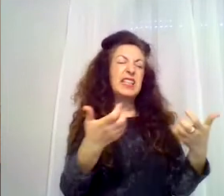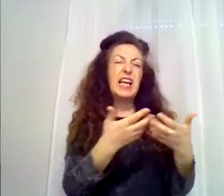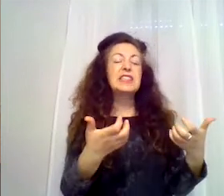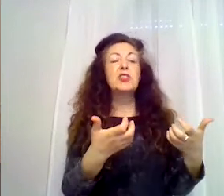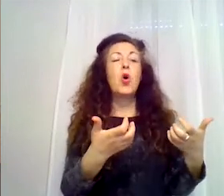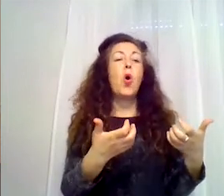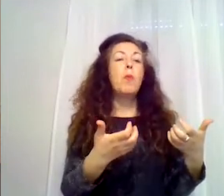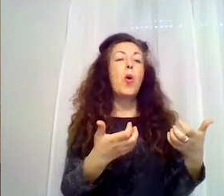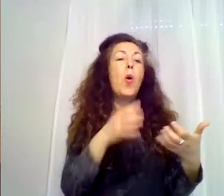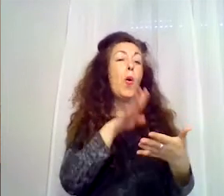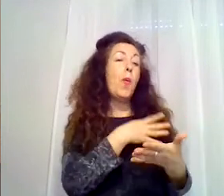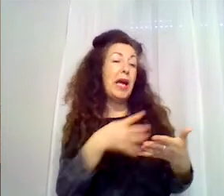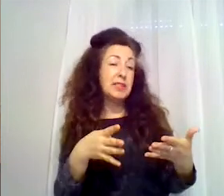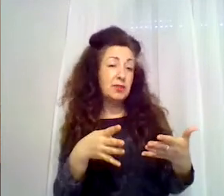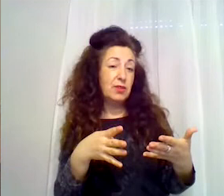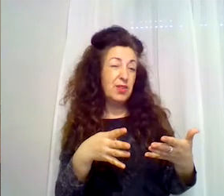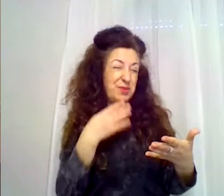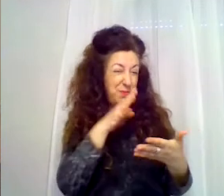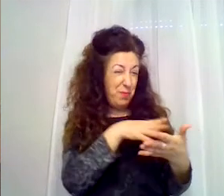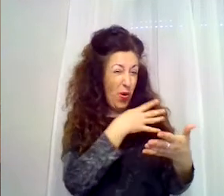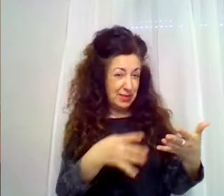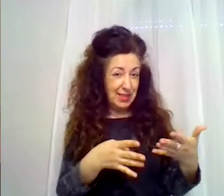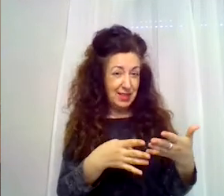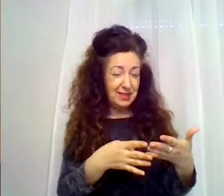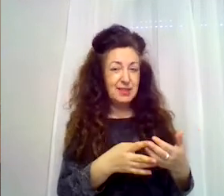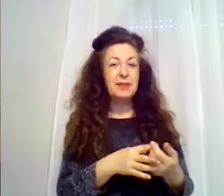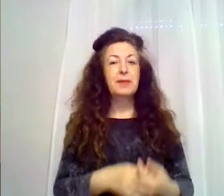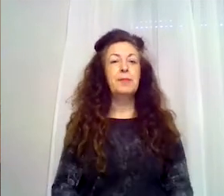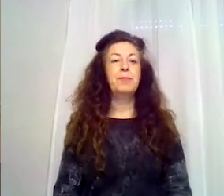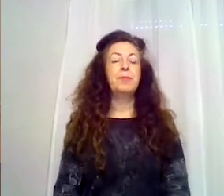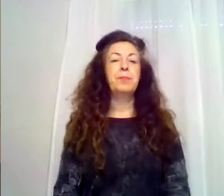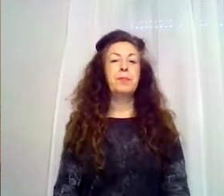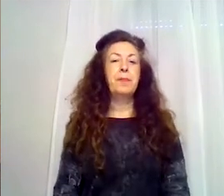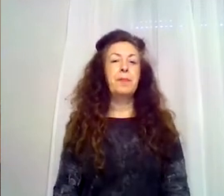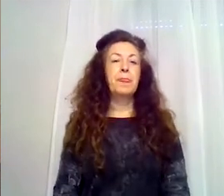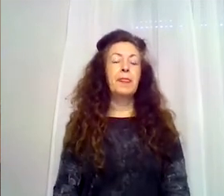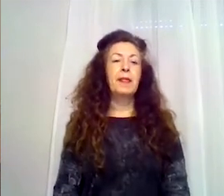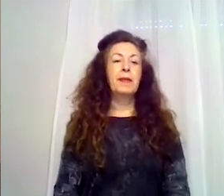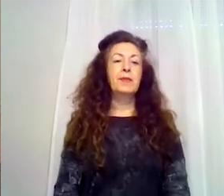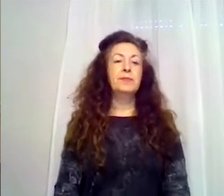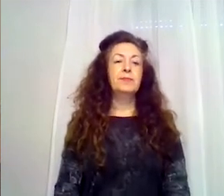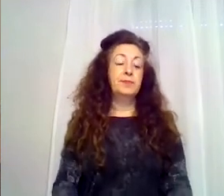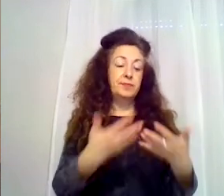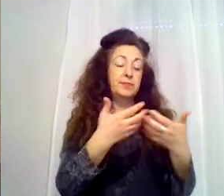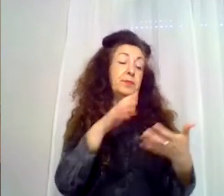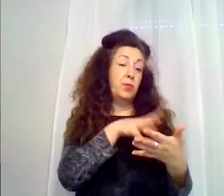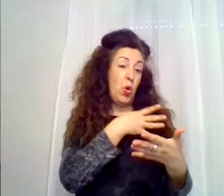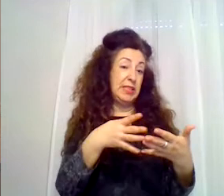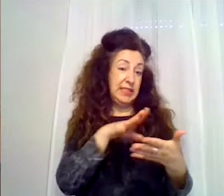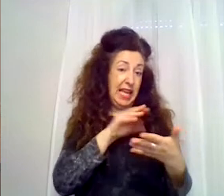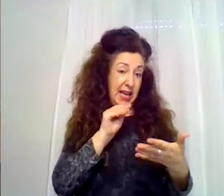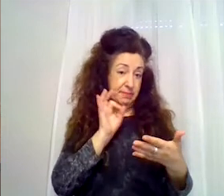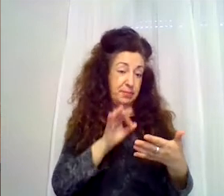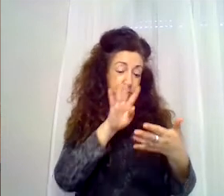dramático, pero tanto el poeta lírico como el poeta dramático eran poetas. Y incluso el teatro, que era infinitamente mucho más popular.